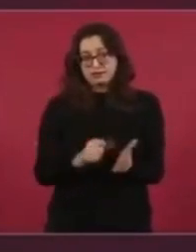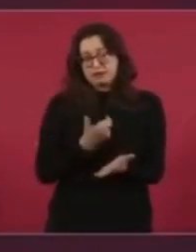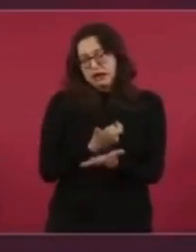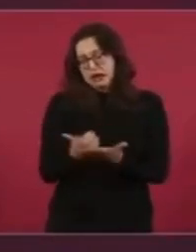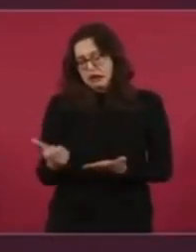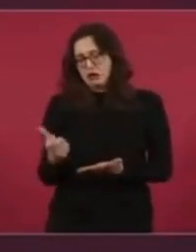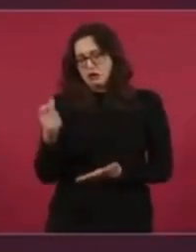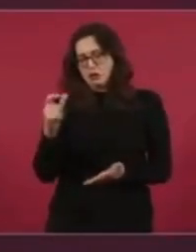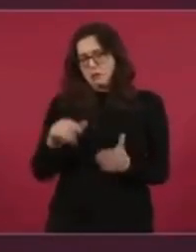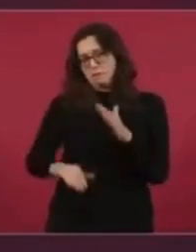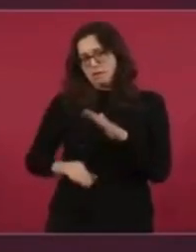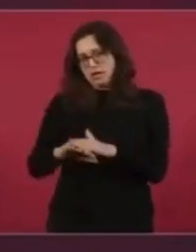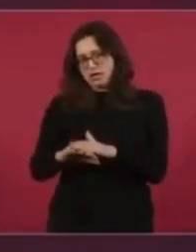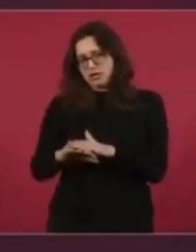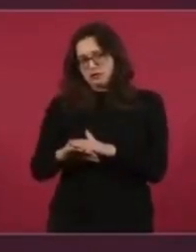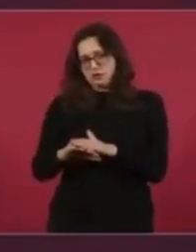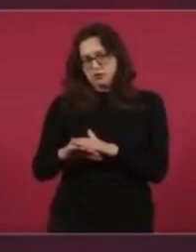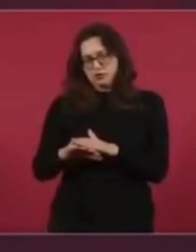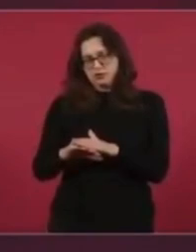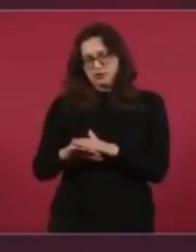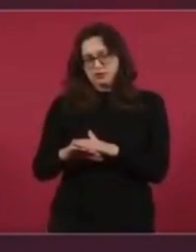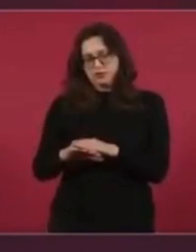y a partir del 1 de enero